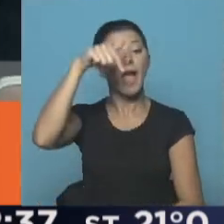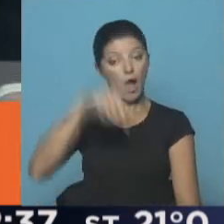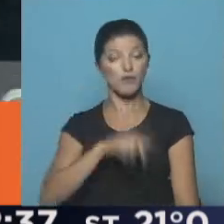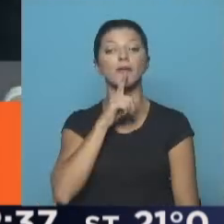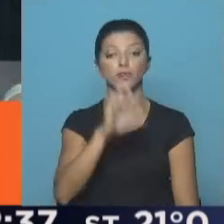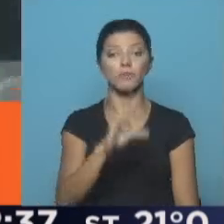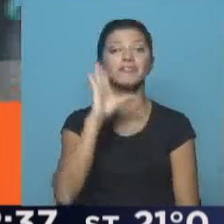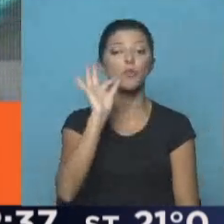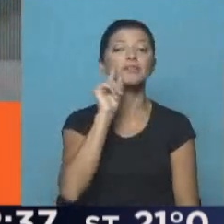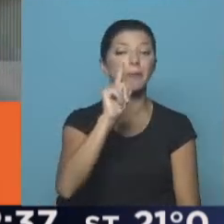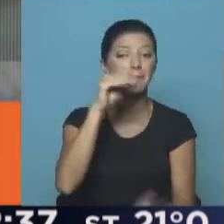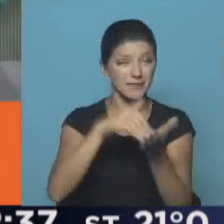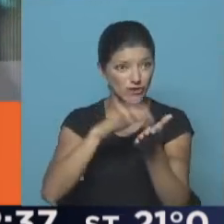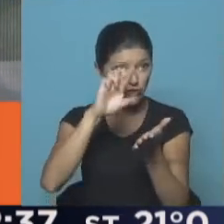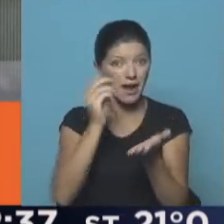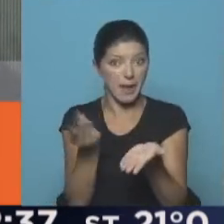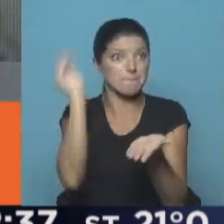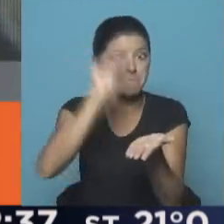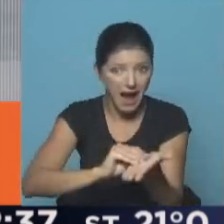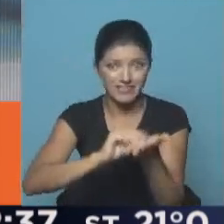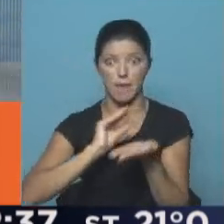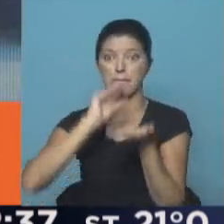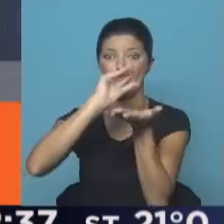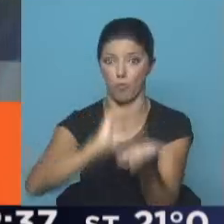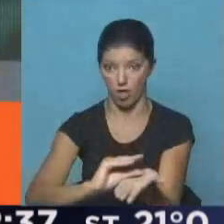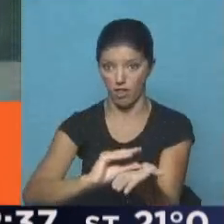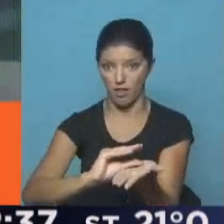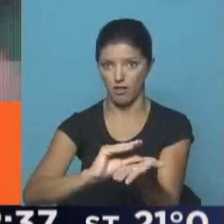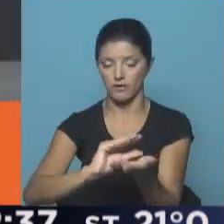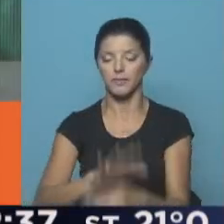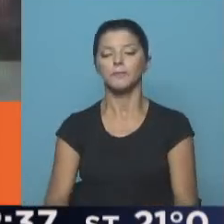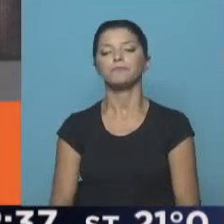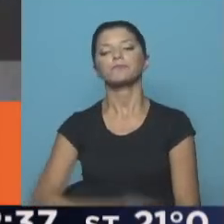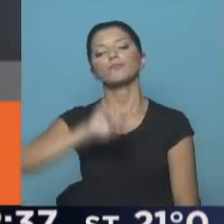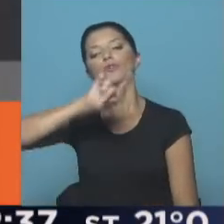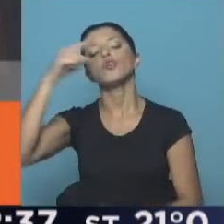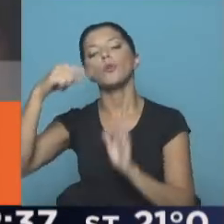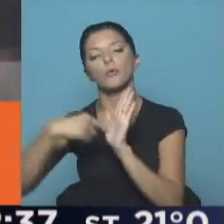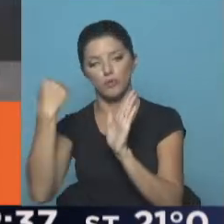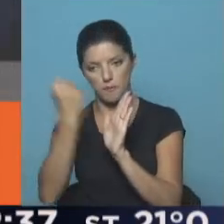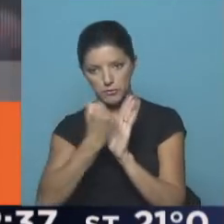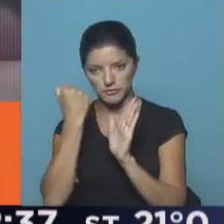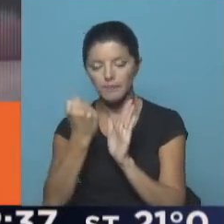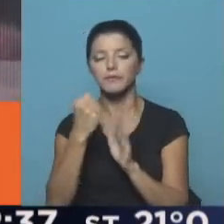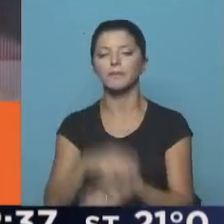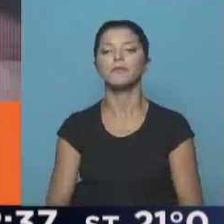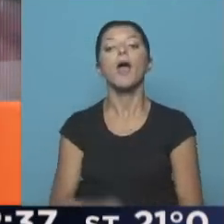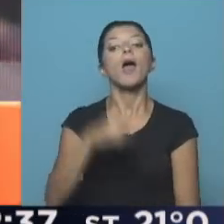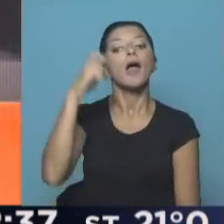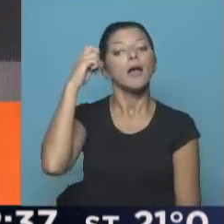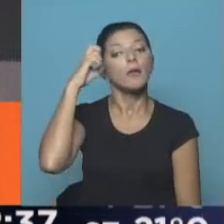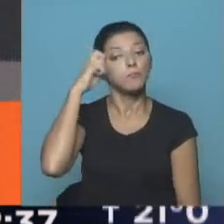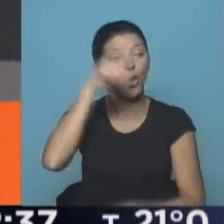presupuesto militar. Este es un punto. Y otro punto importante es que el Pentágono tiene, en cierto modo, la posibilidad